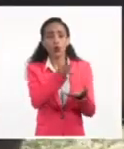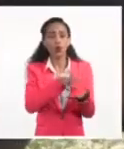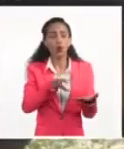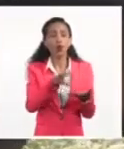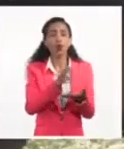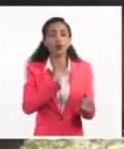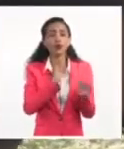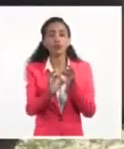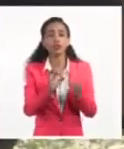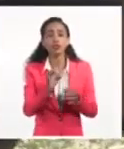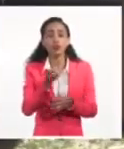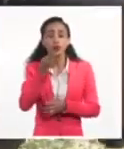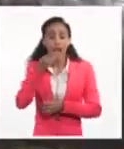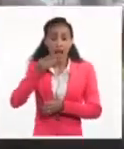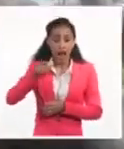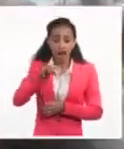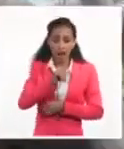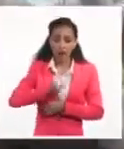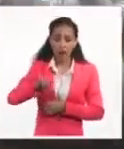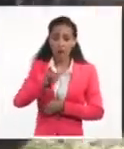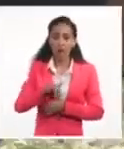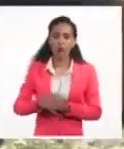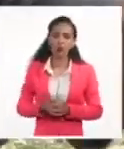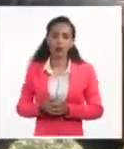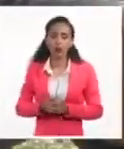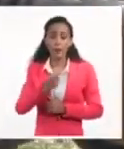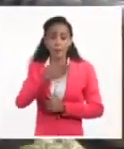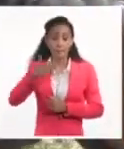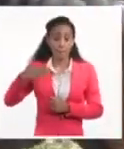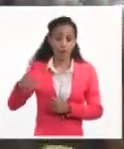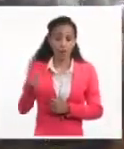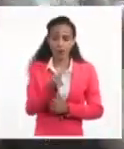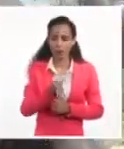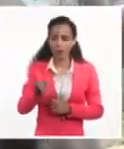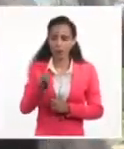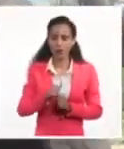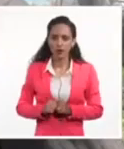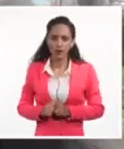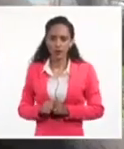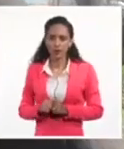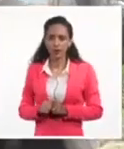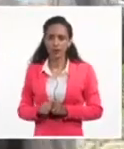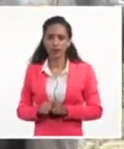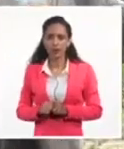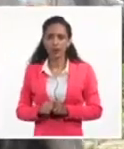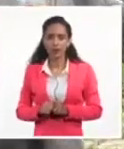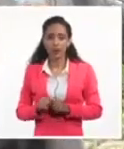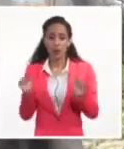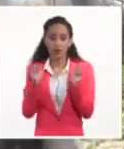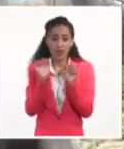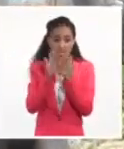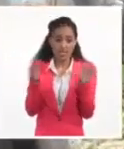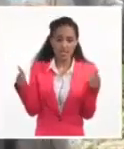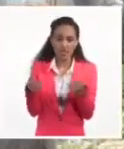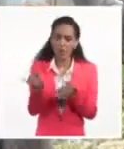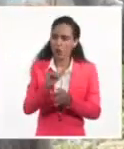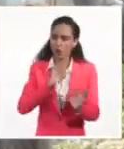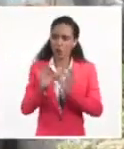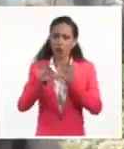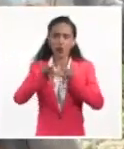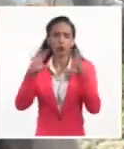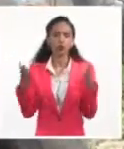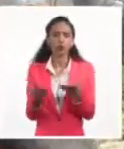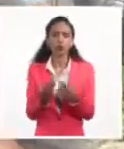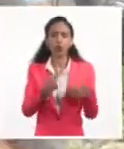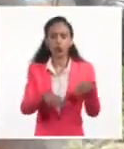la tengo pescadería, en el pescaderito, el pescado salado lo tengo en el pescaderito, ¿entiendes? El frisí lo tengo en el pescaderito, salvaguardado todos los recursos